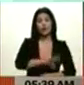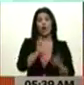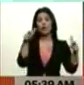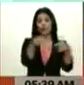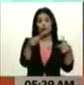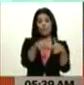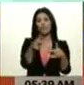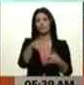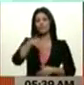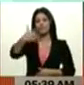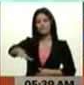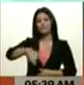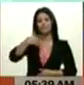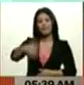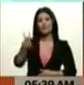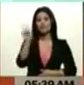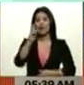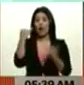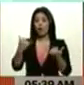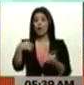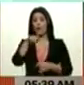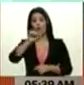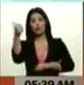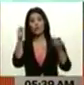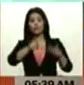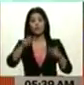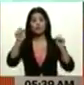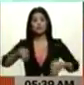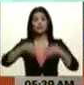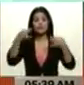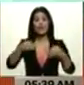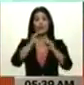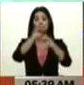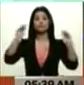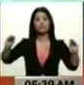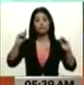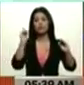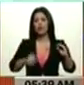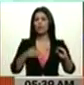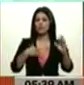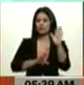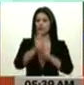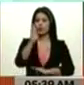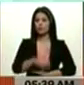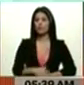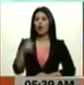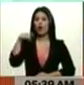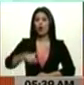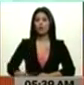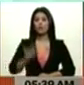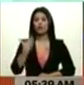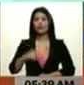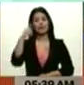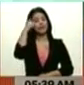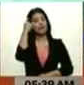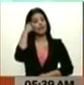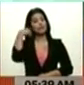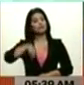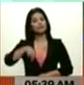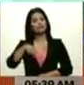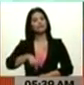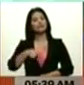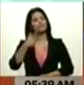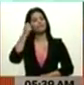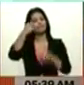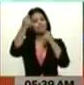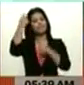quienes realmente nos llaman a la productividad. Eso tenemos que tenerlo siempre claro. Y hoy es un día que vale la pena recordar esa